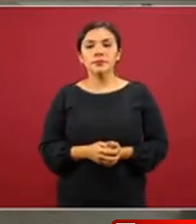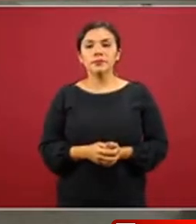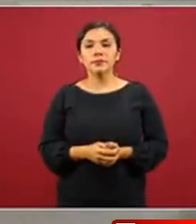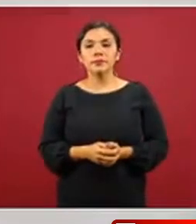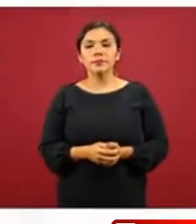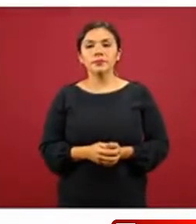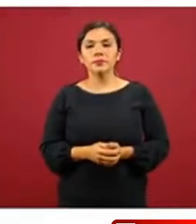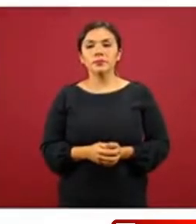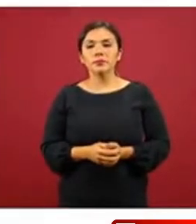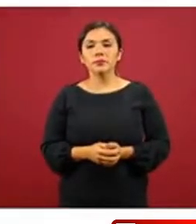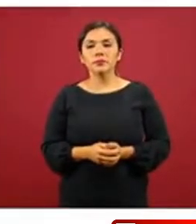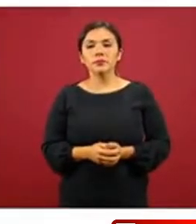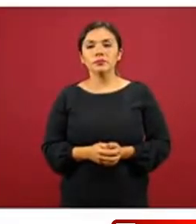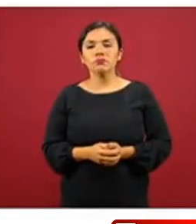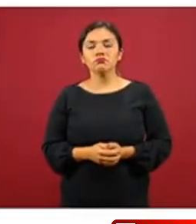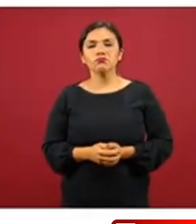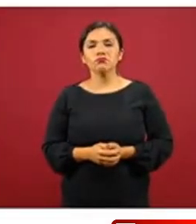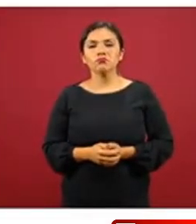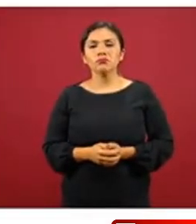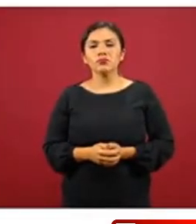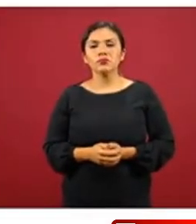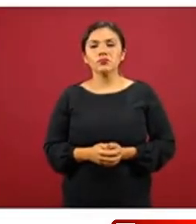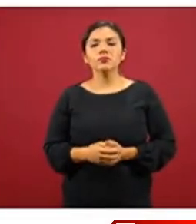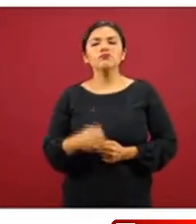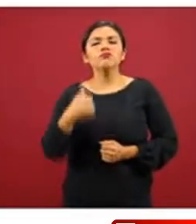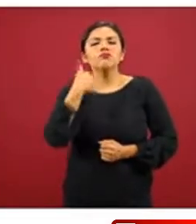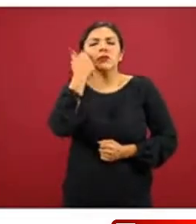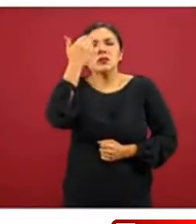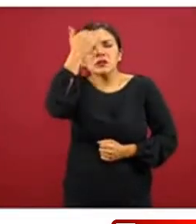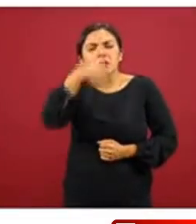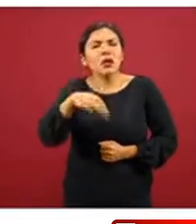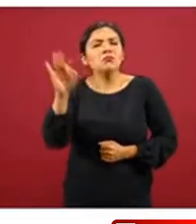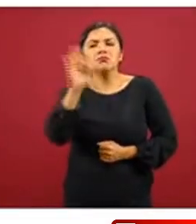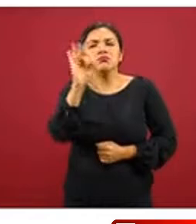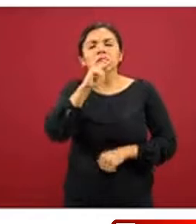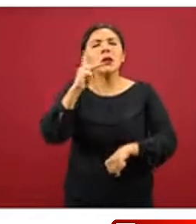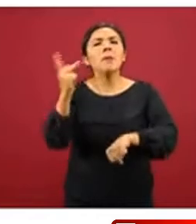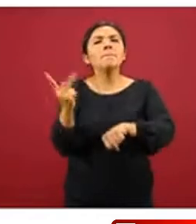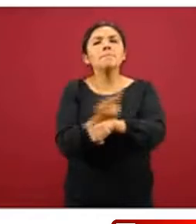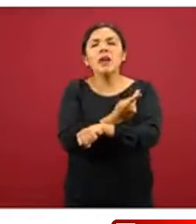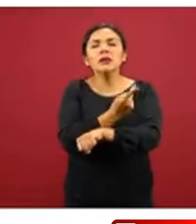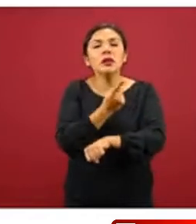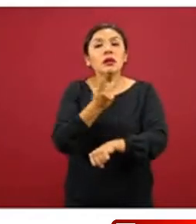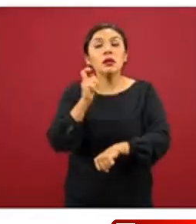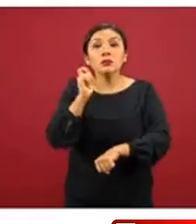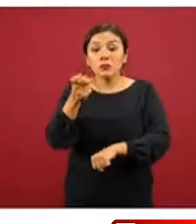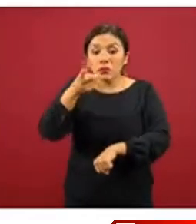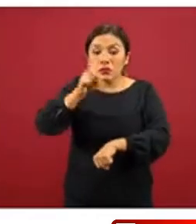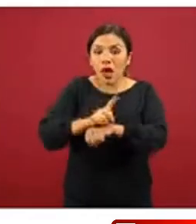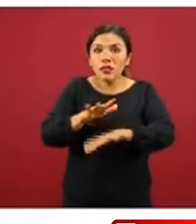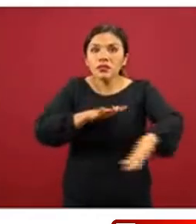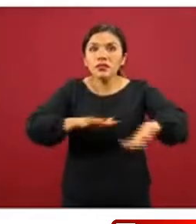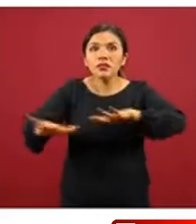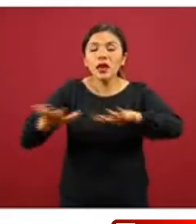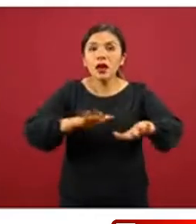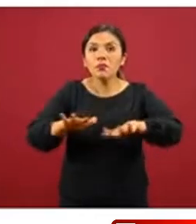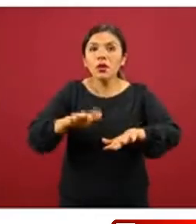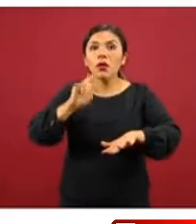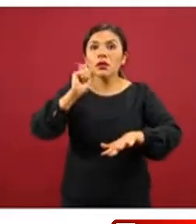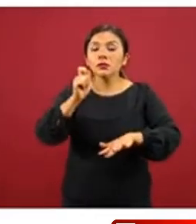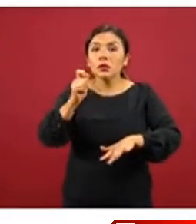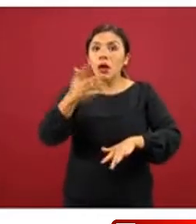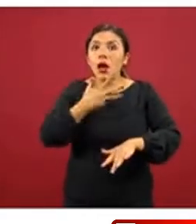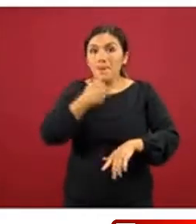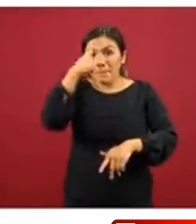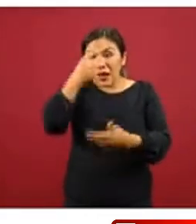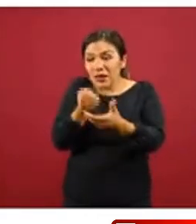¿Y qué pasaría, no quiero ser ave de mal agüero, pero qué pasaría si tiembla con un paciente que esté en tiempo y forma para poder